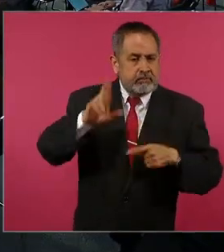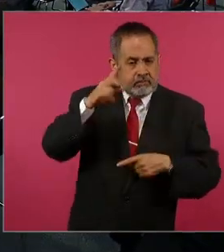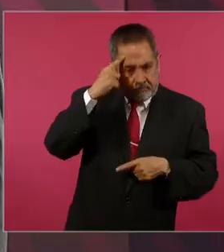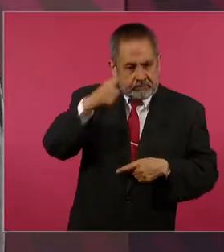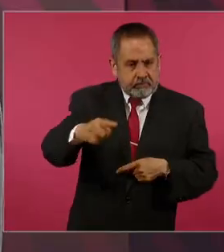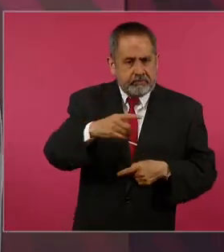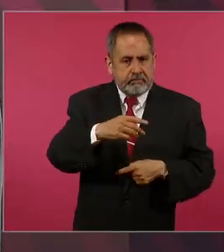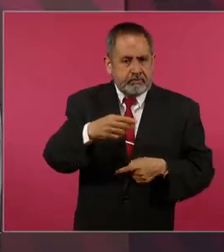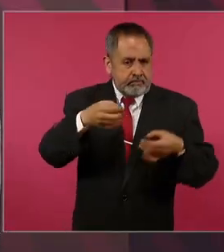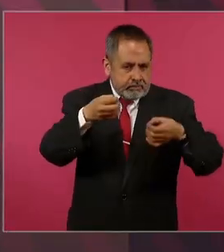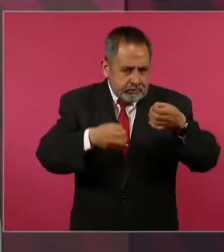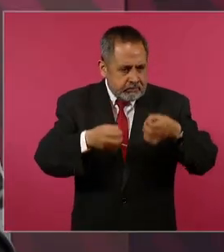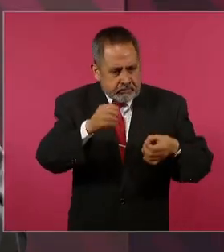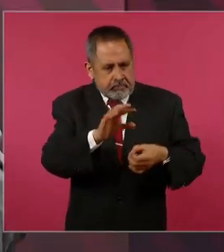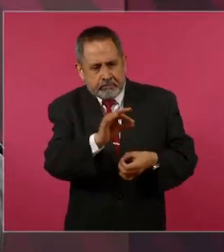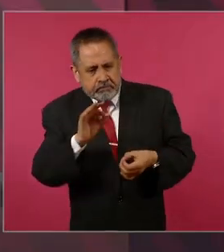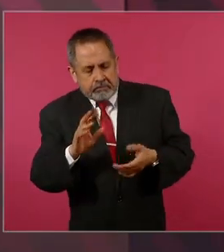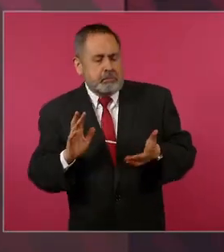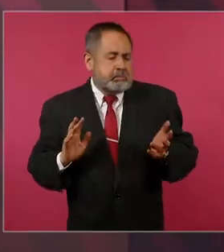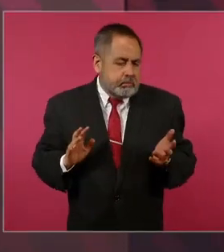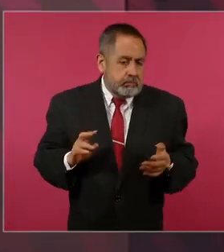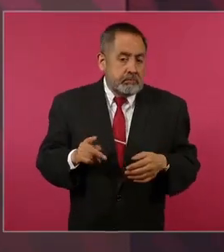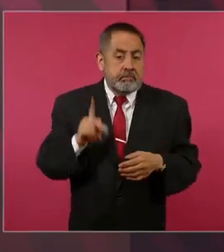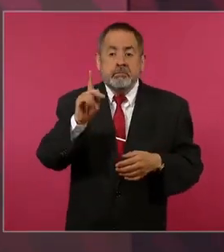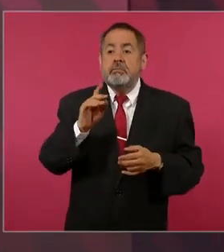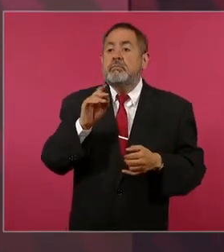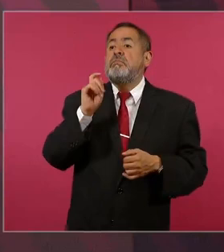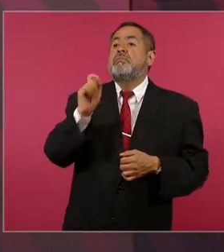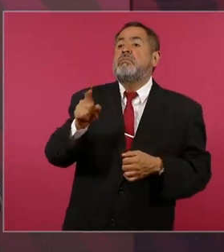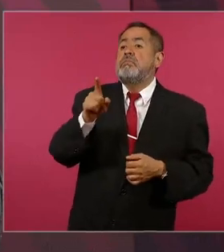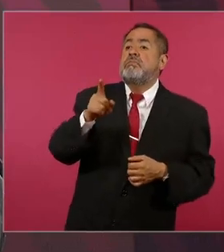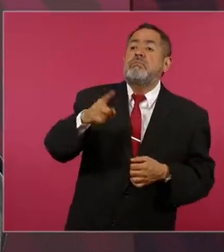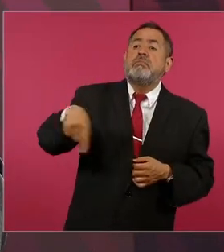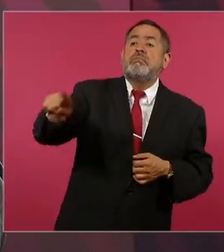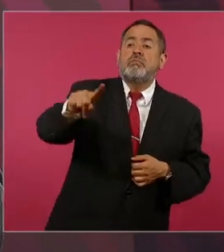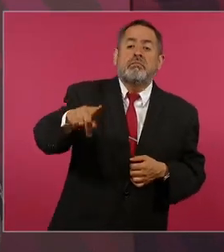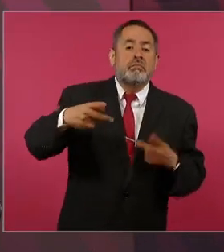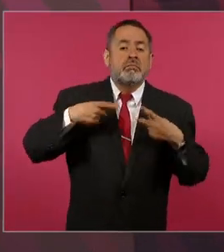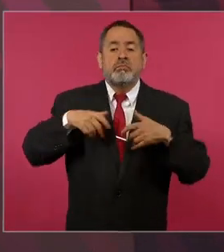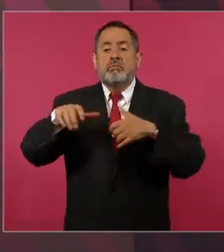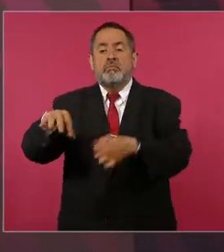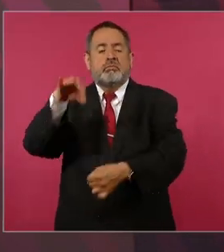pero que al final sea en elecciones